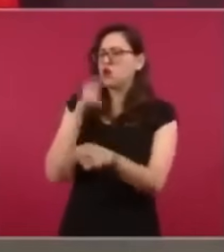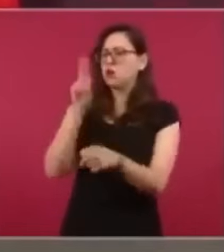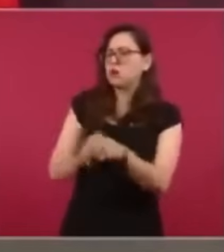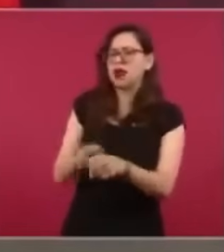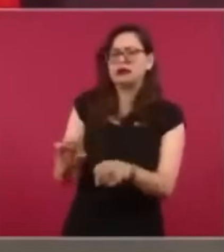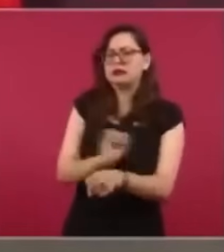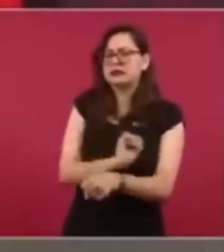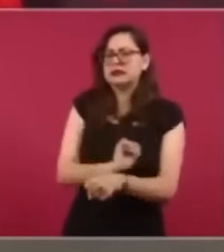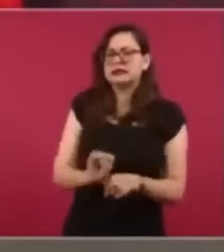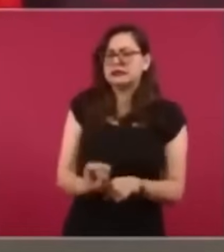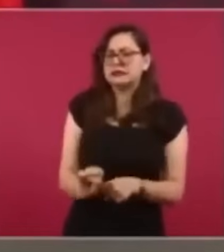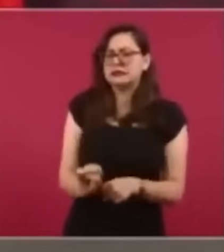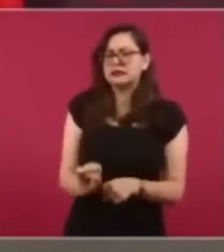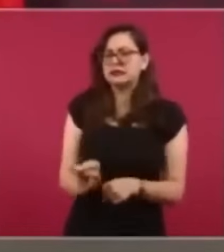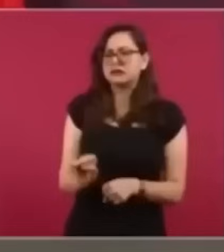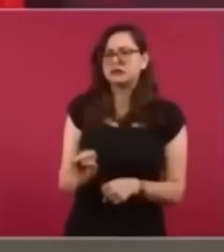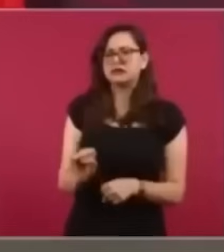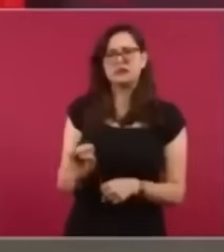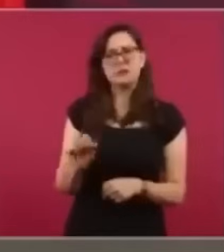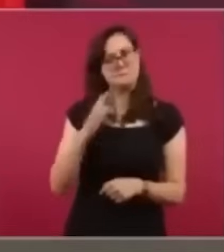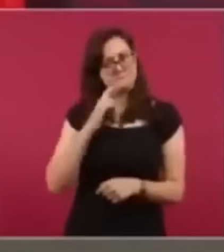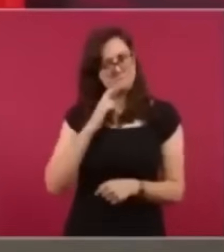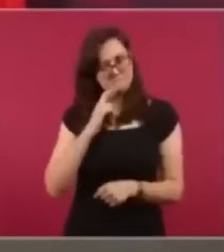No te confíes.